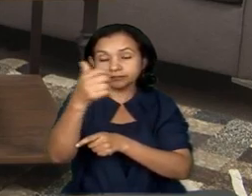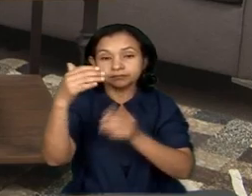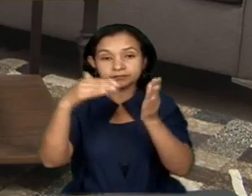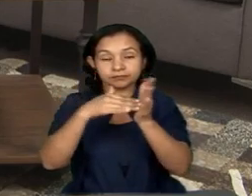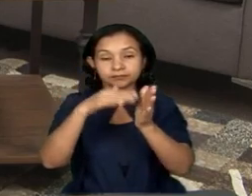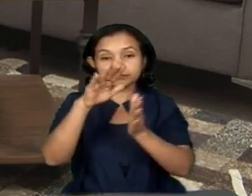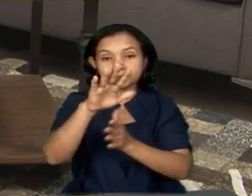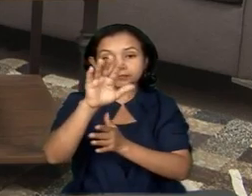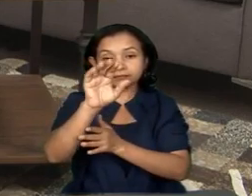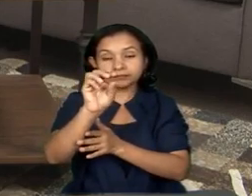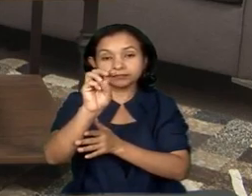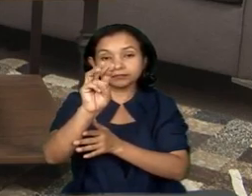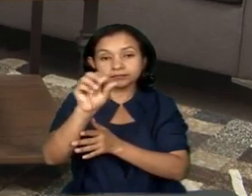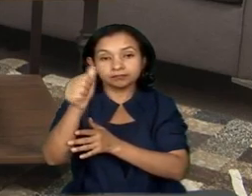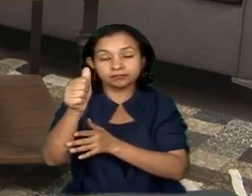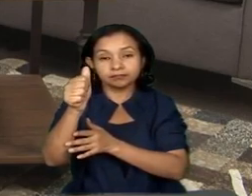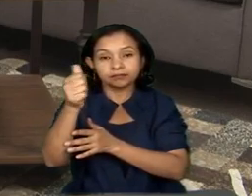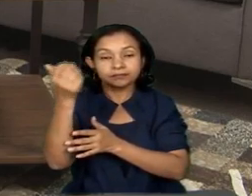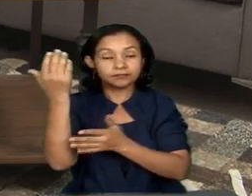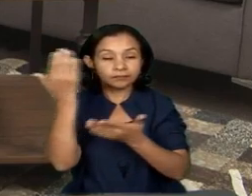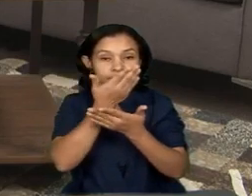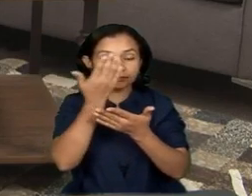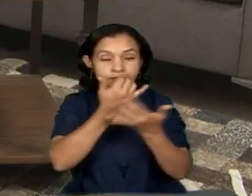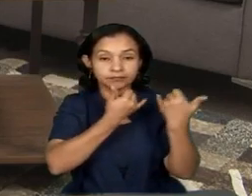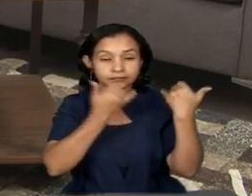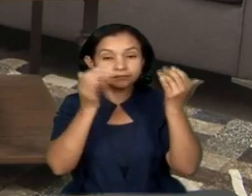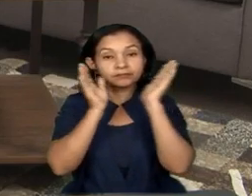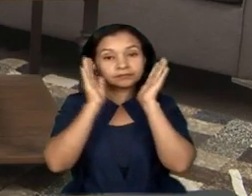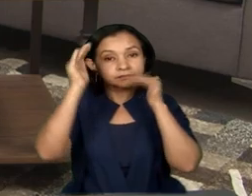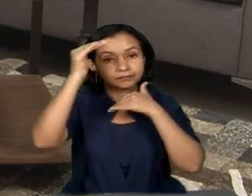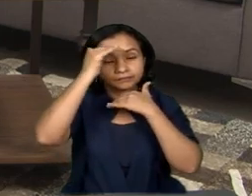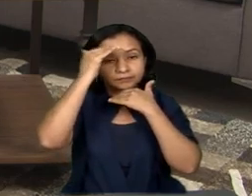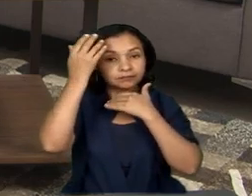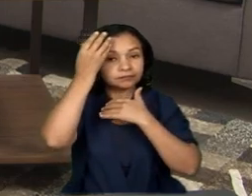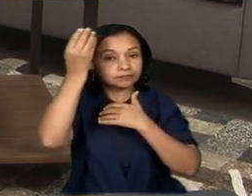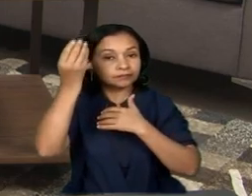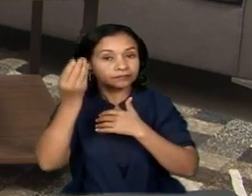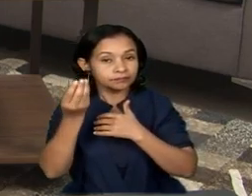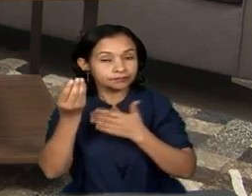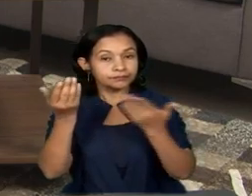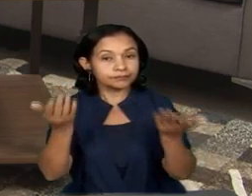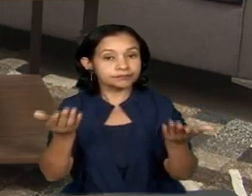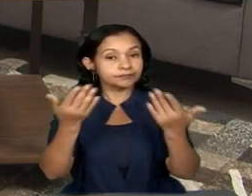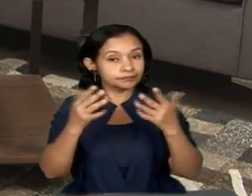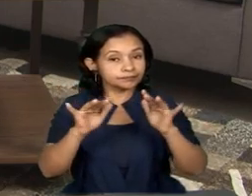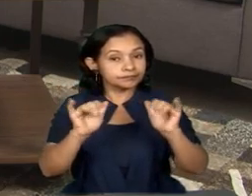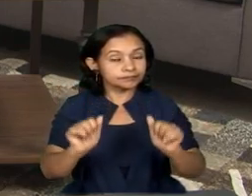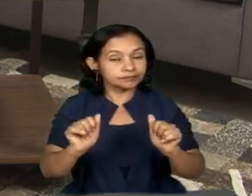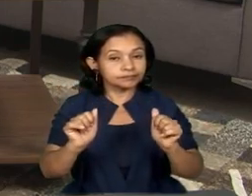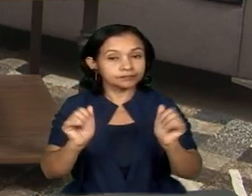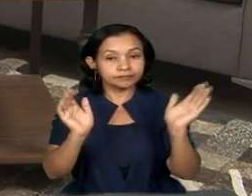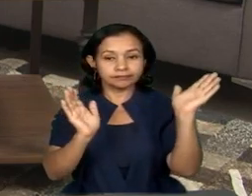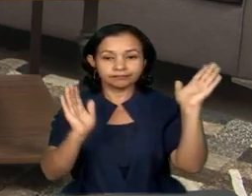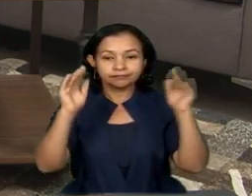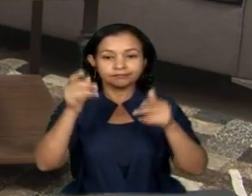86.573 bachilleres de los colegios públicos y privados, y hay una oferta